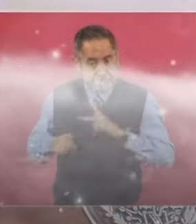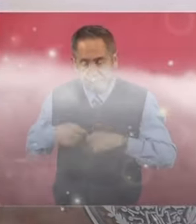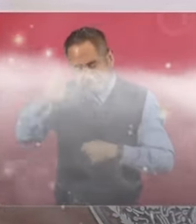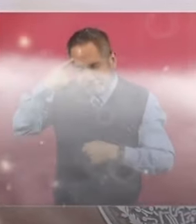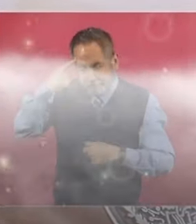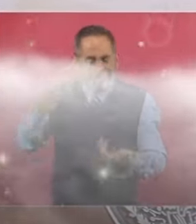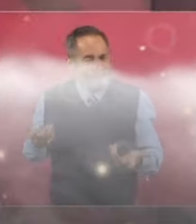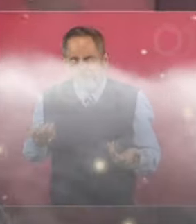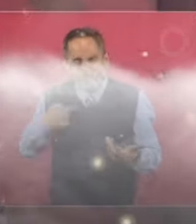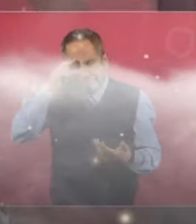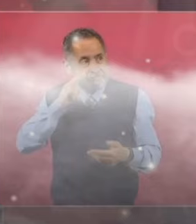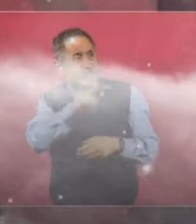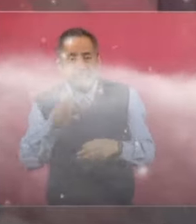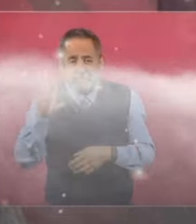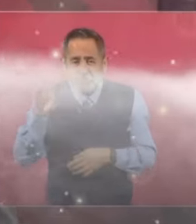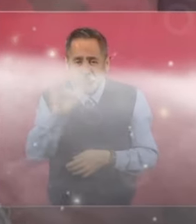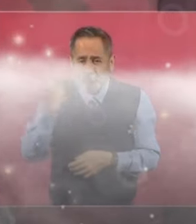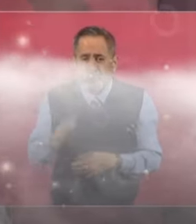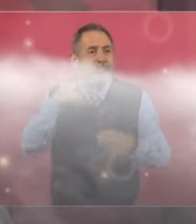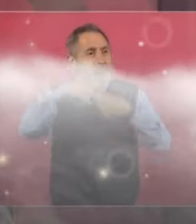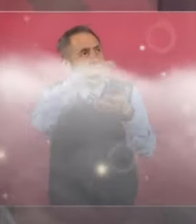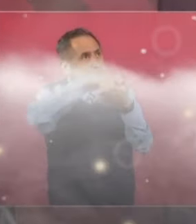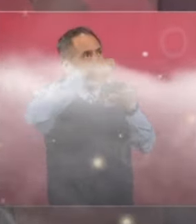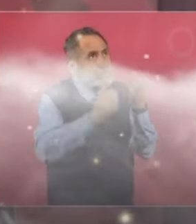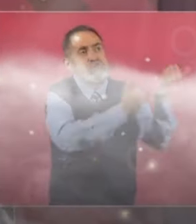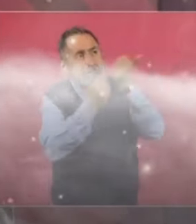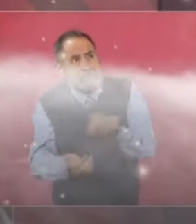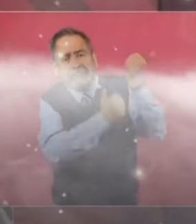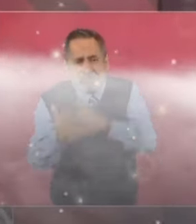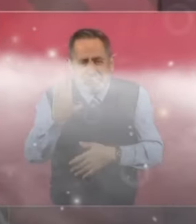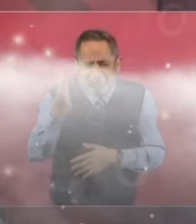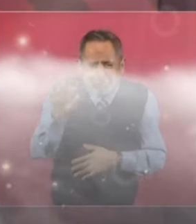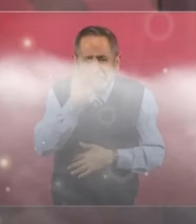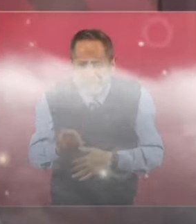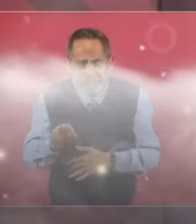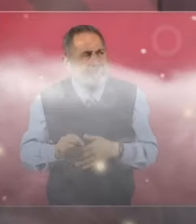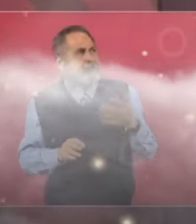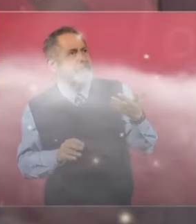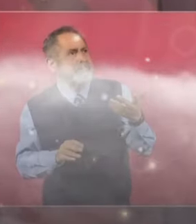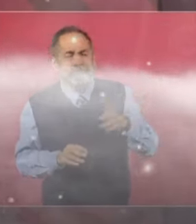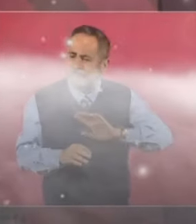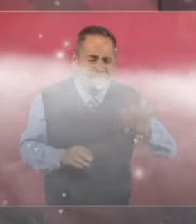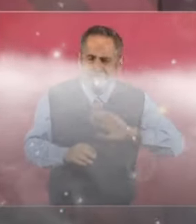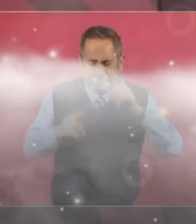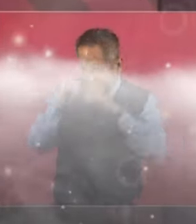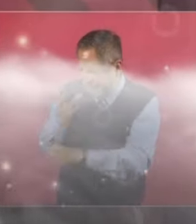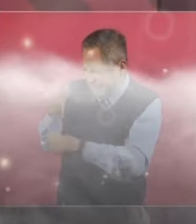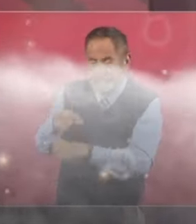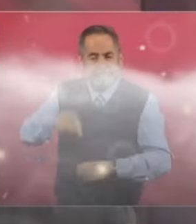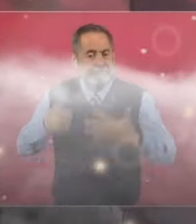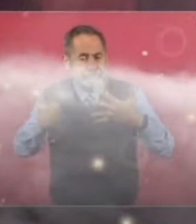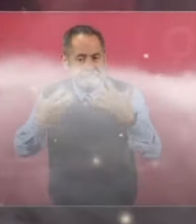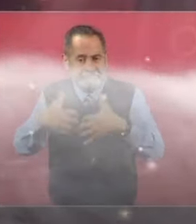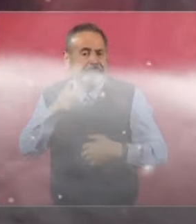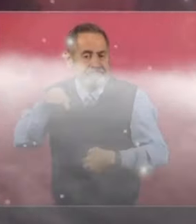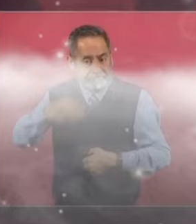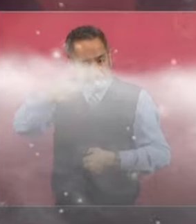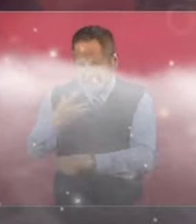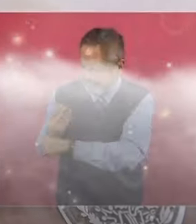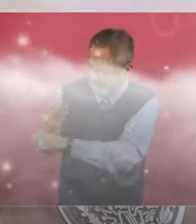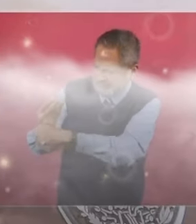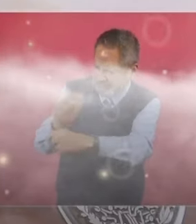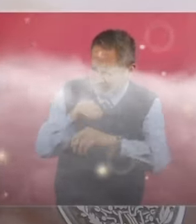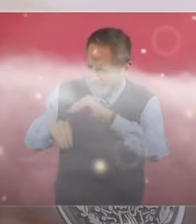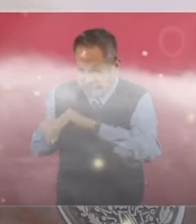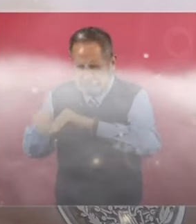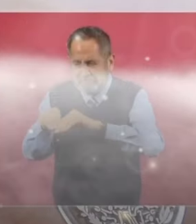el 90% de la gasolina que consumíamos en México. Ahora, como se repararon las 6 refinerías que existían